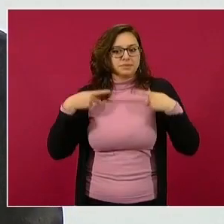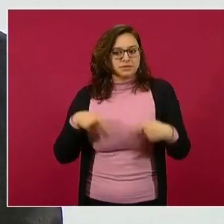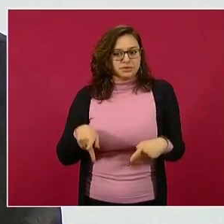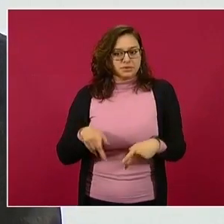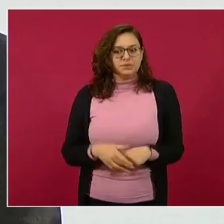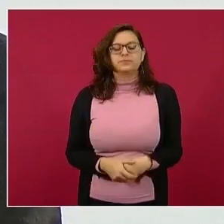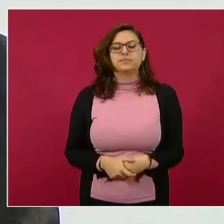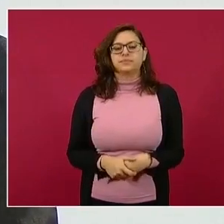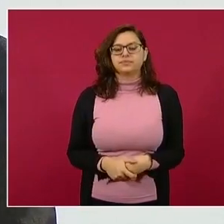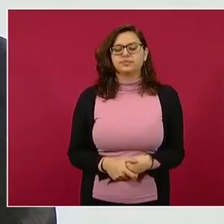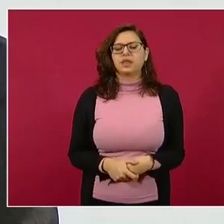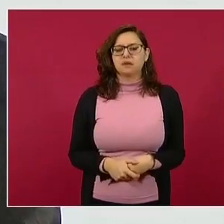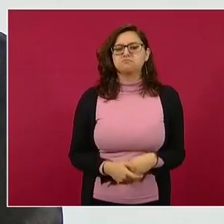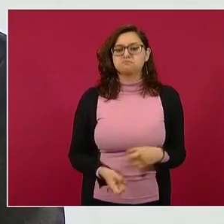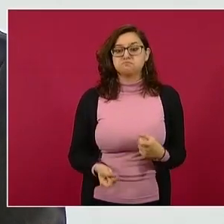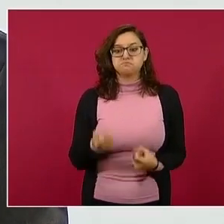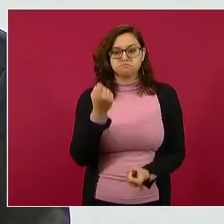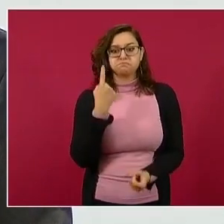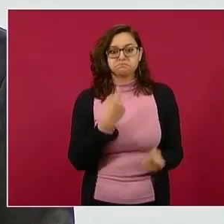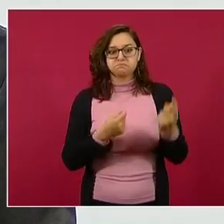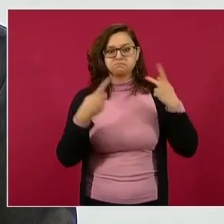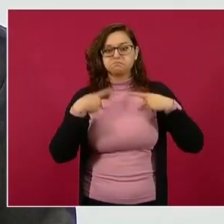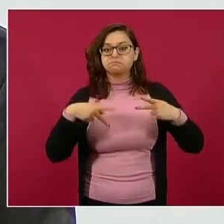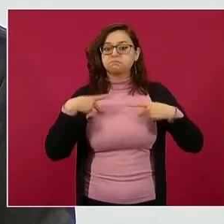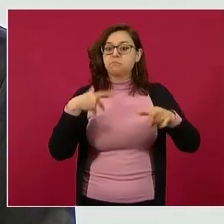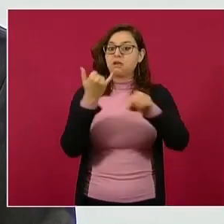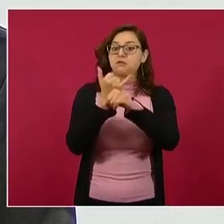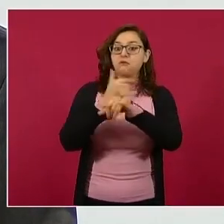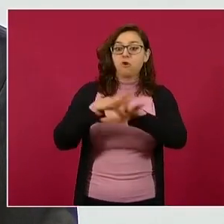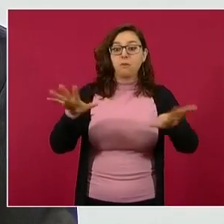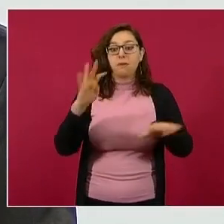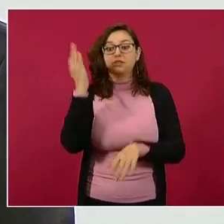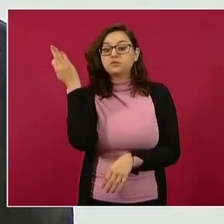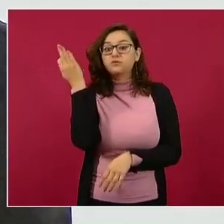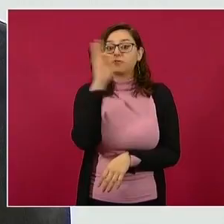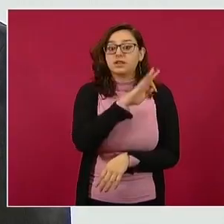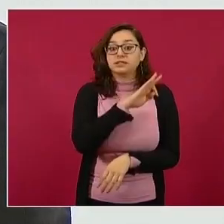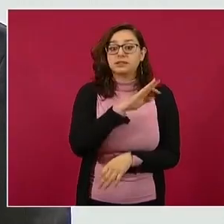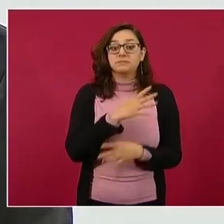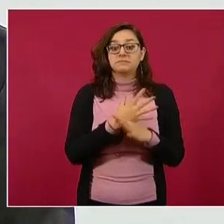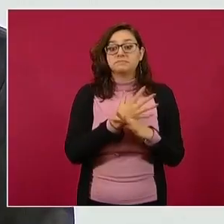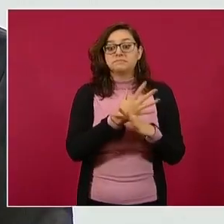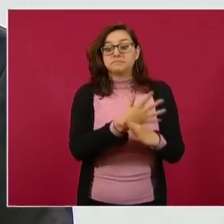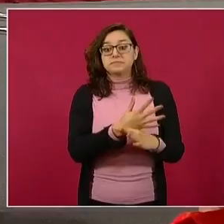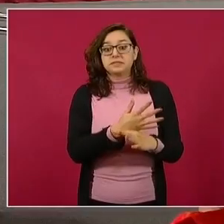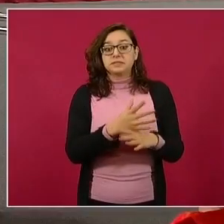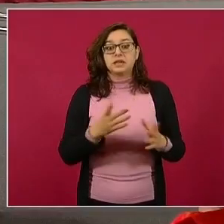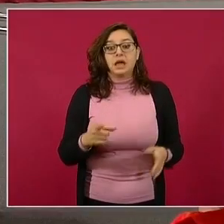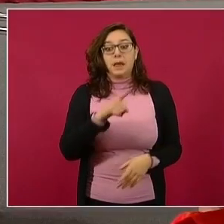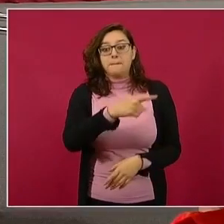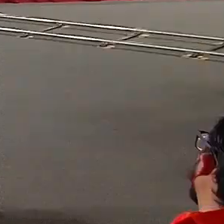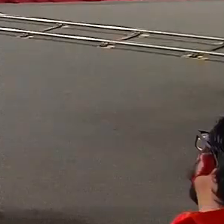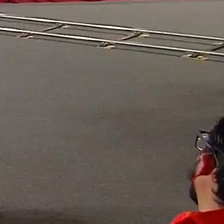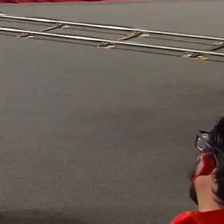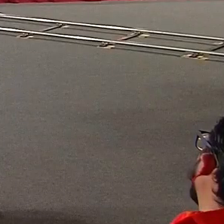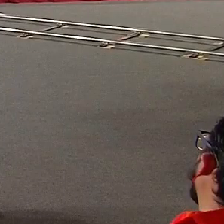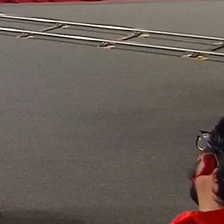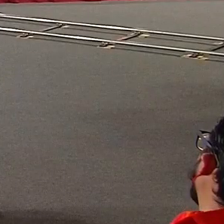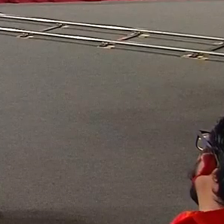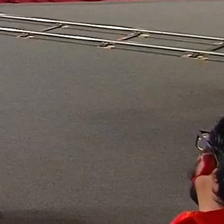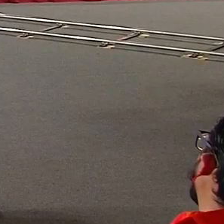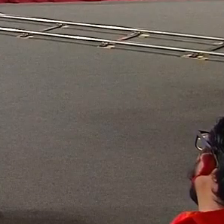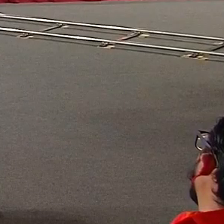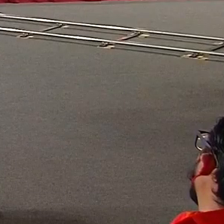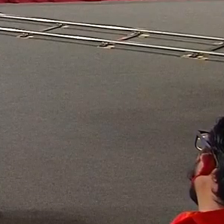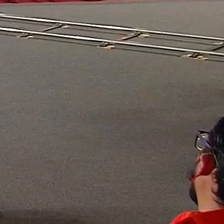ahí algunos comentarios también de desinformación que sugerían que al presidente le desinformamos o no le informamos y que